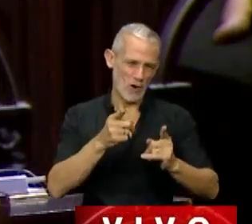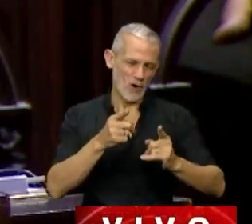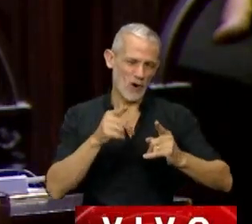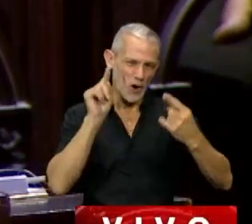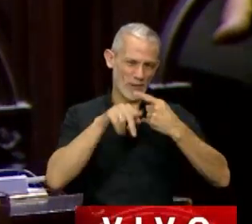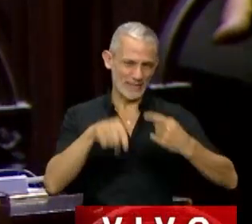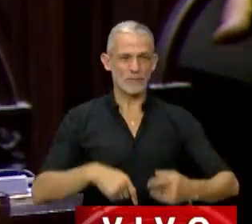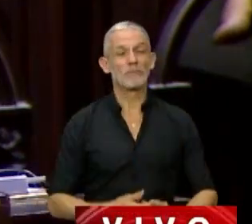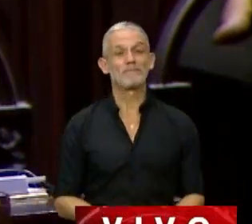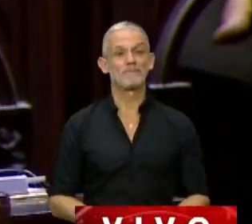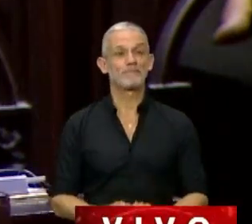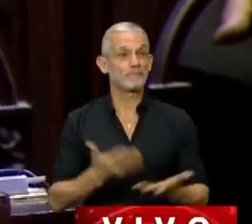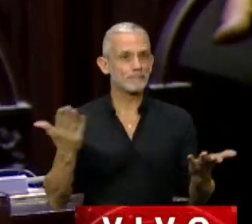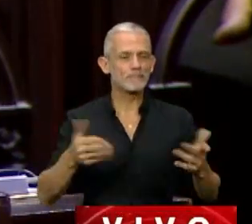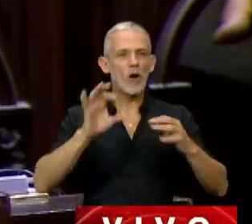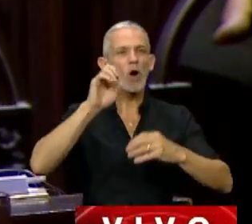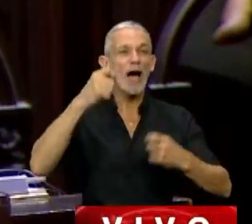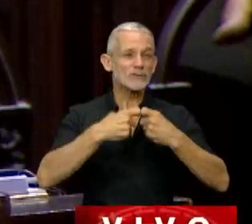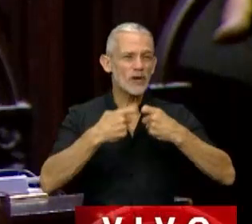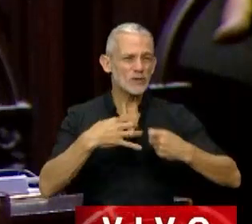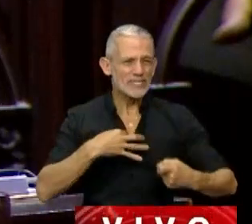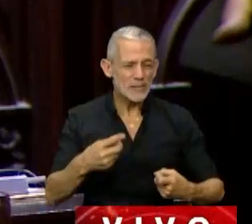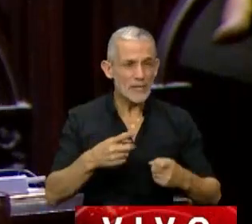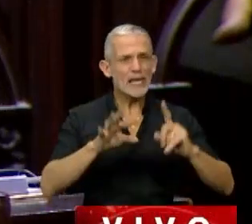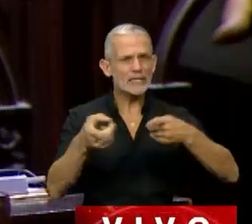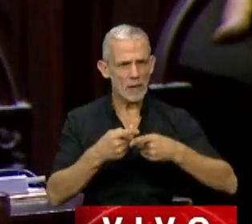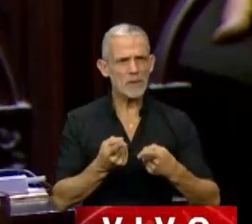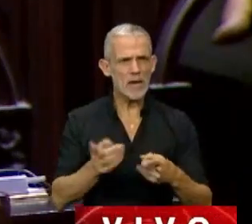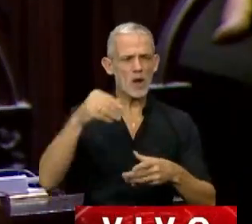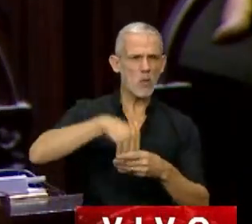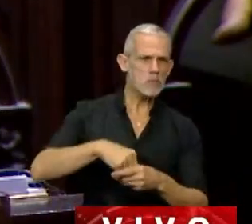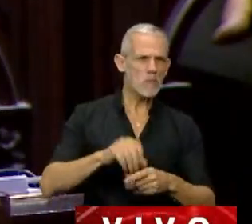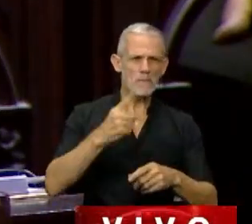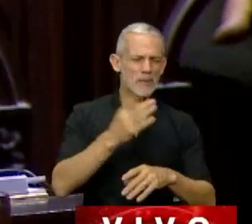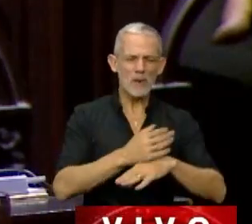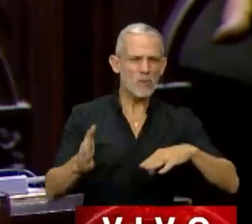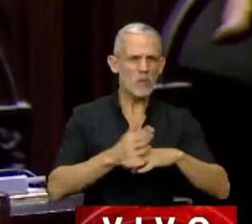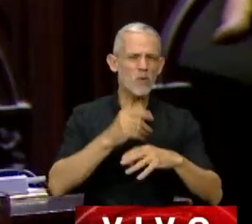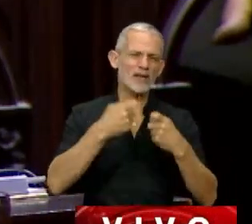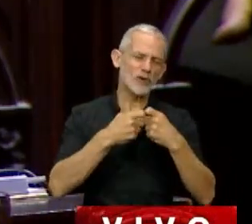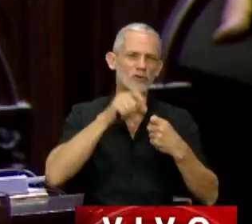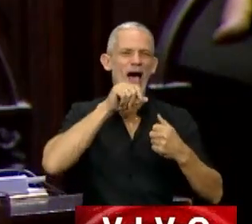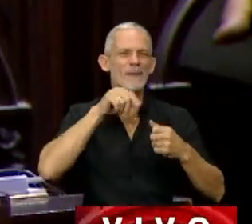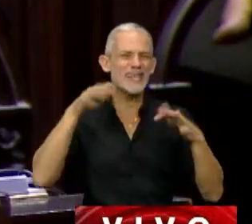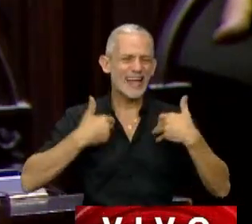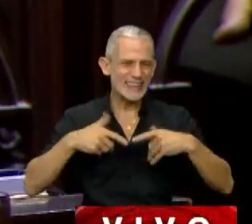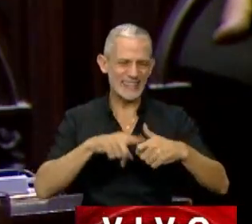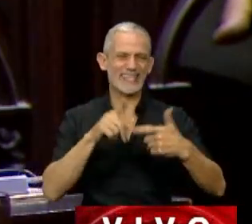sentido. A las ONG que han participado de un primer momento, Aves Argentinas,